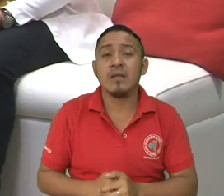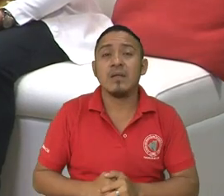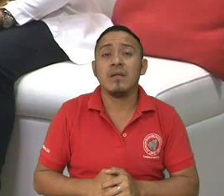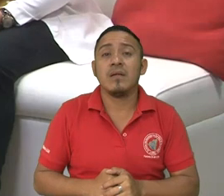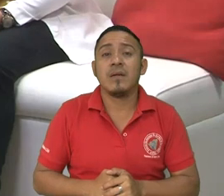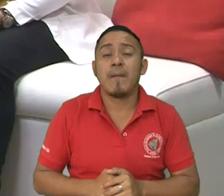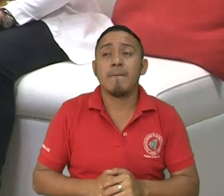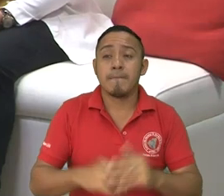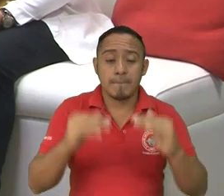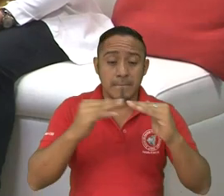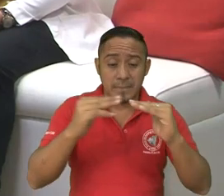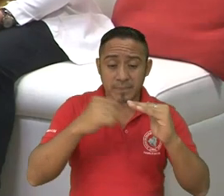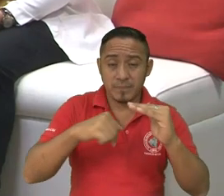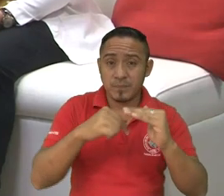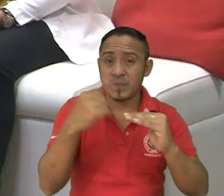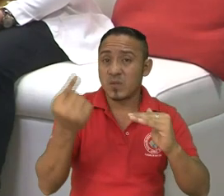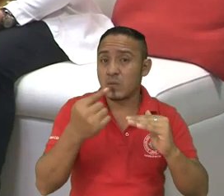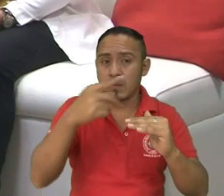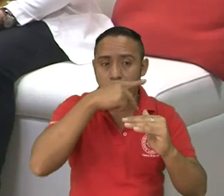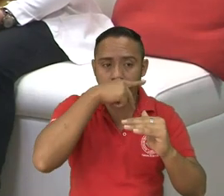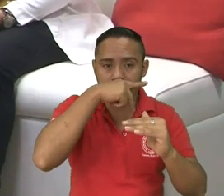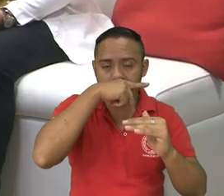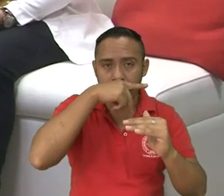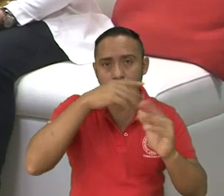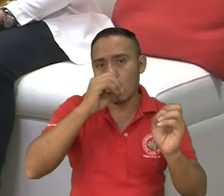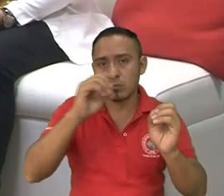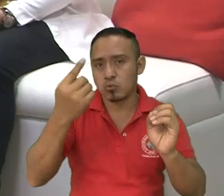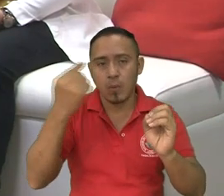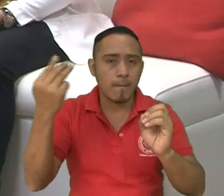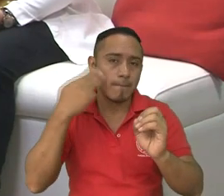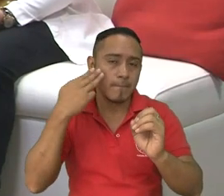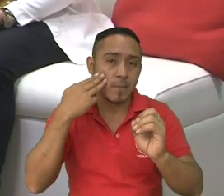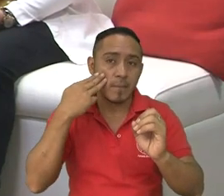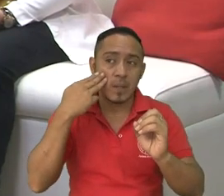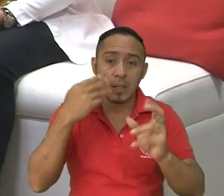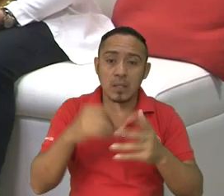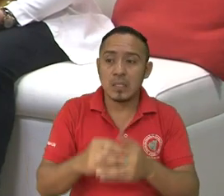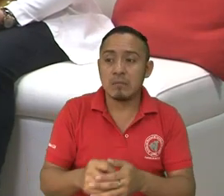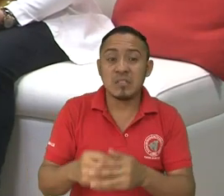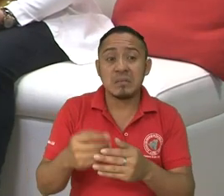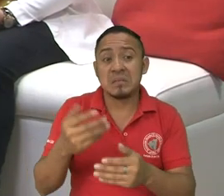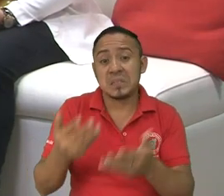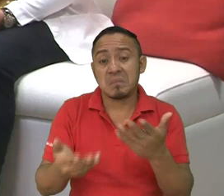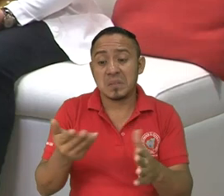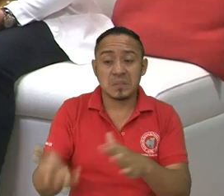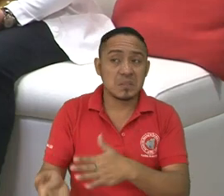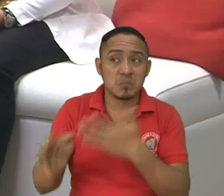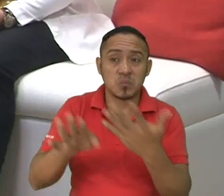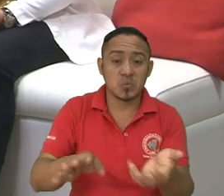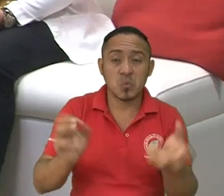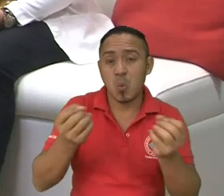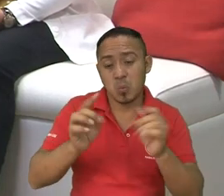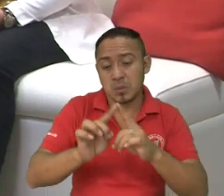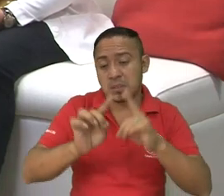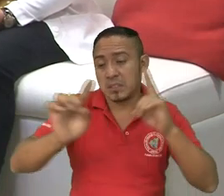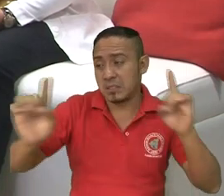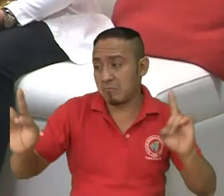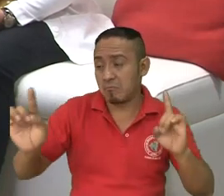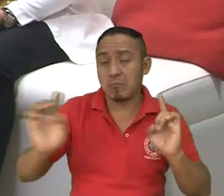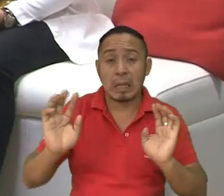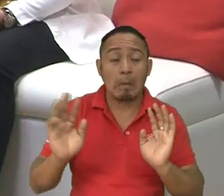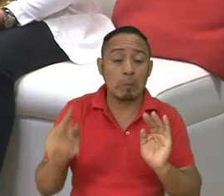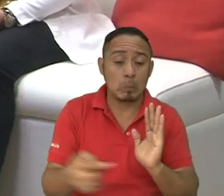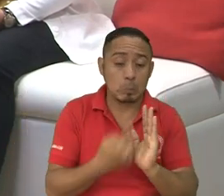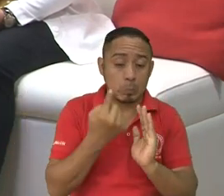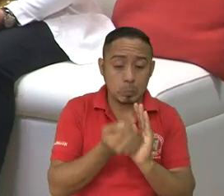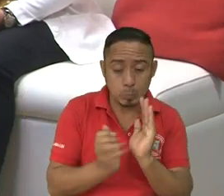crían, sin sus padres, sin su madre, quizás porque los padres murieron temprano o hay una separación en el